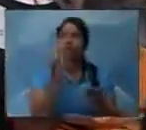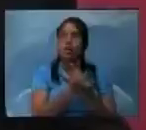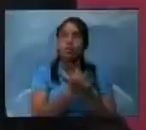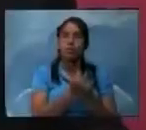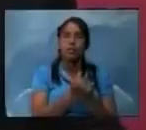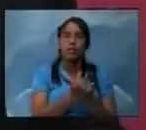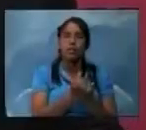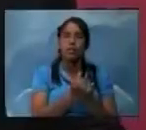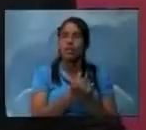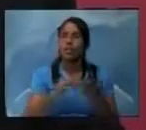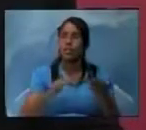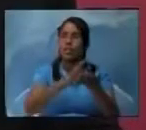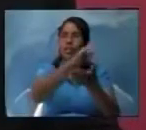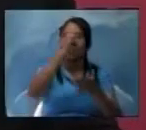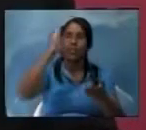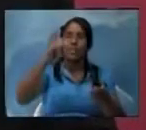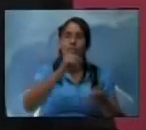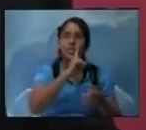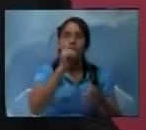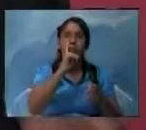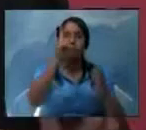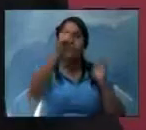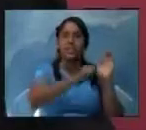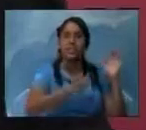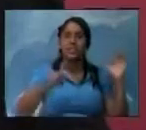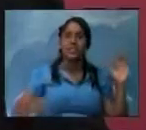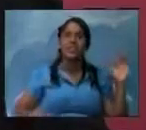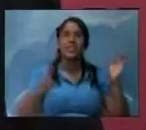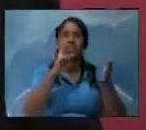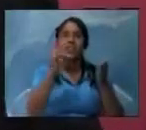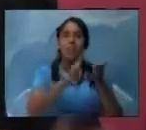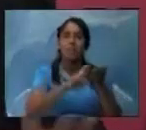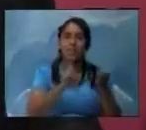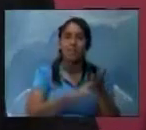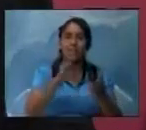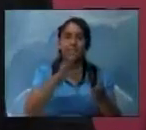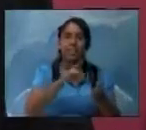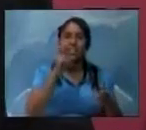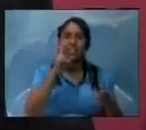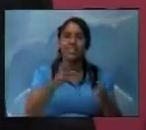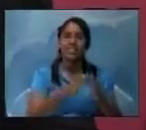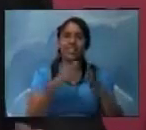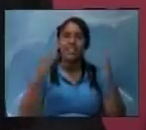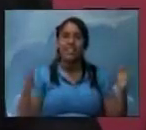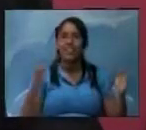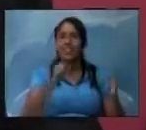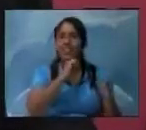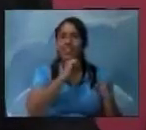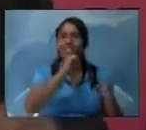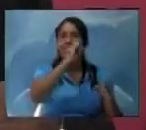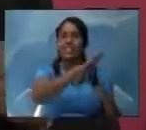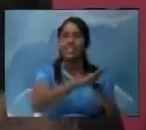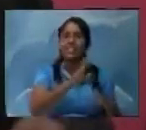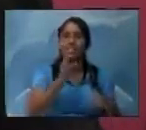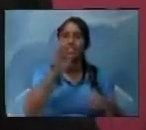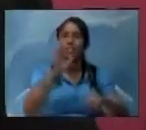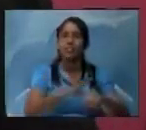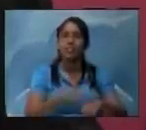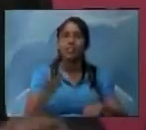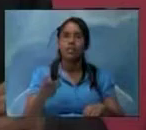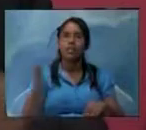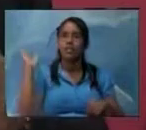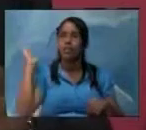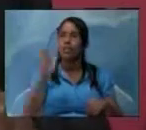Túmbele. Gloria al nombre del Señor. Realmente estamos viendo una gran historia y se cumple lo que se ha